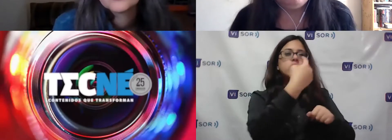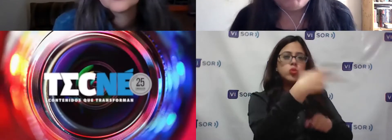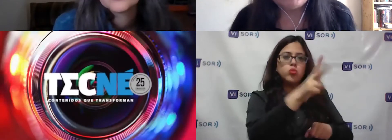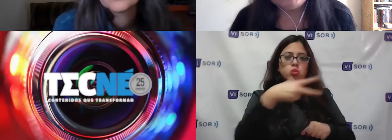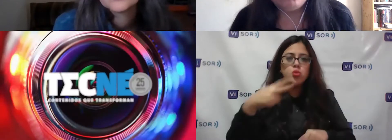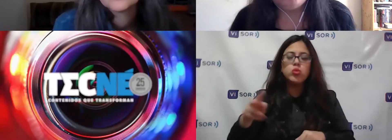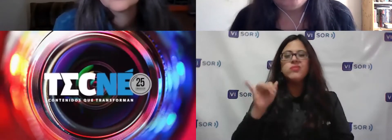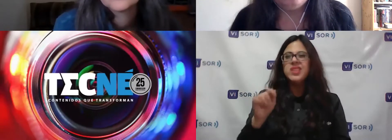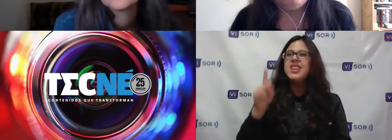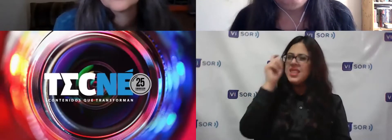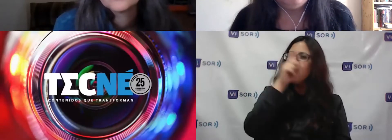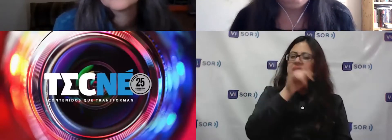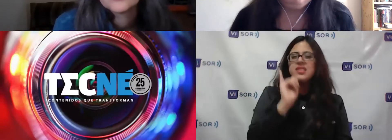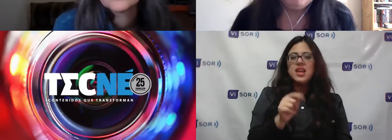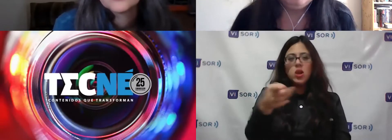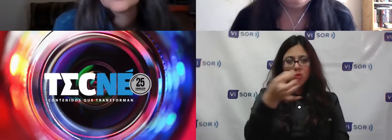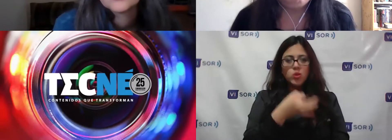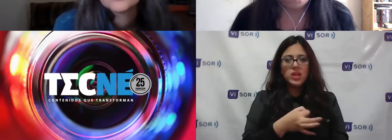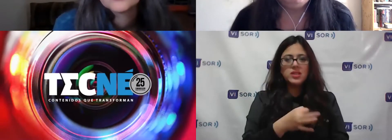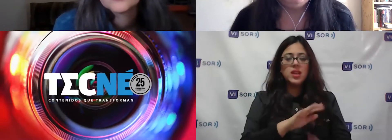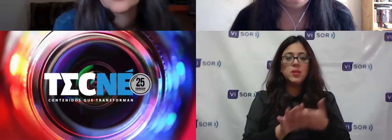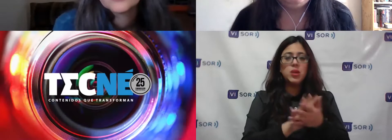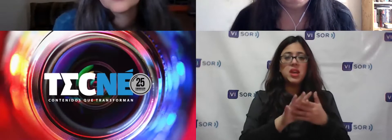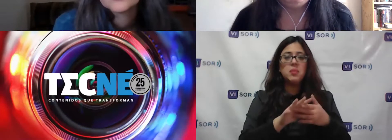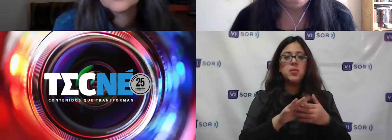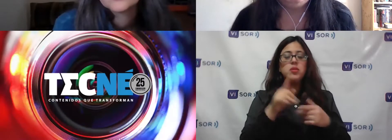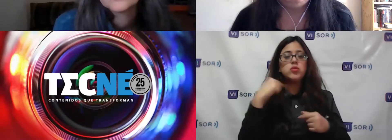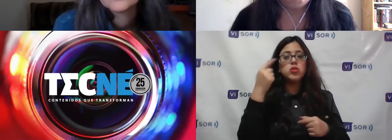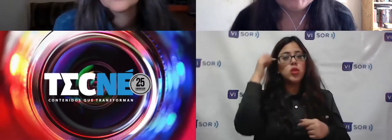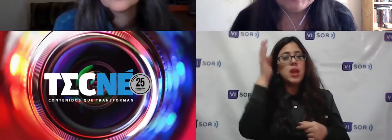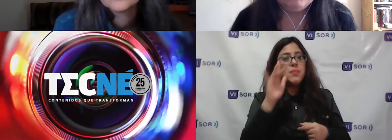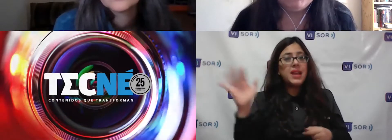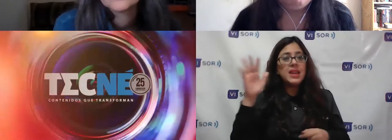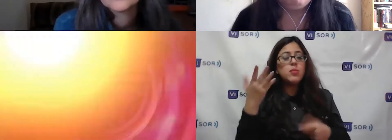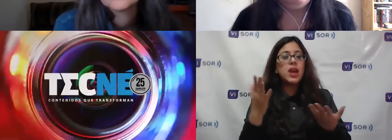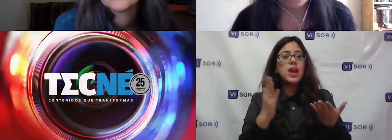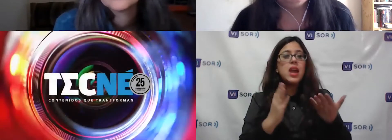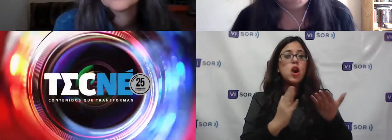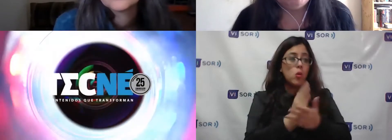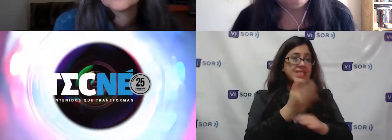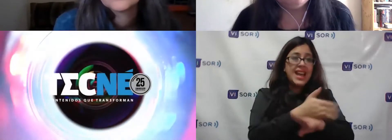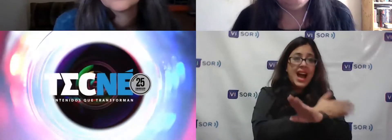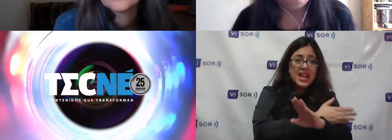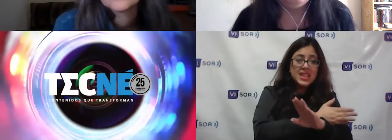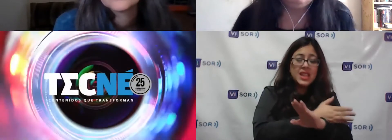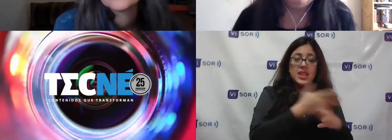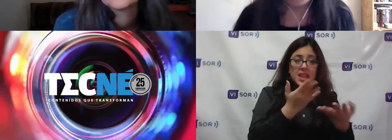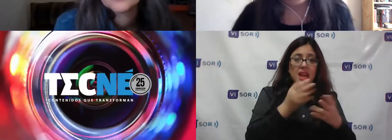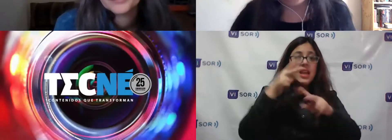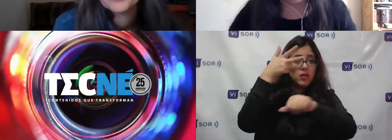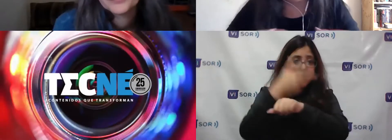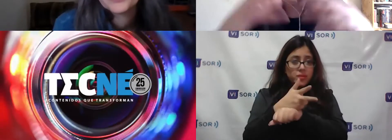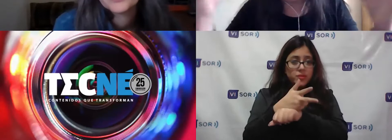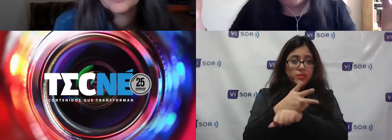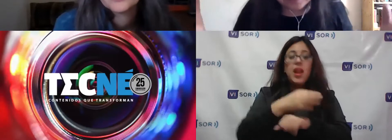complejo lo que pasa y pasan mucho uno en el mundo ideal quizás primer partido ideal partir antes de empezar a grabar por lo que hice la experiencia de uno y también